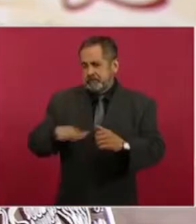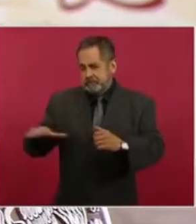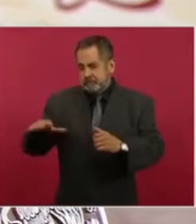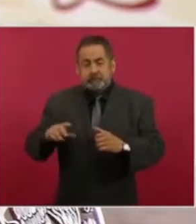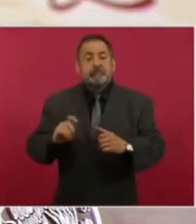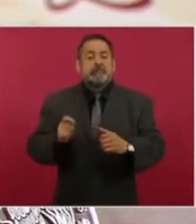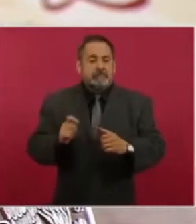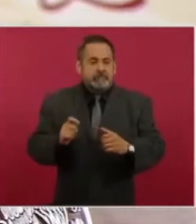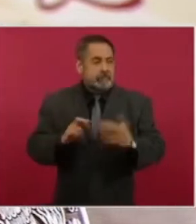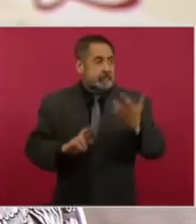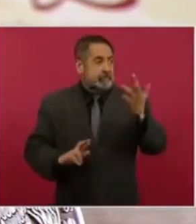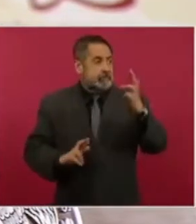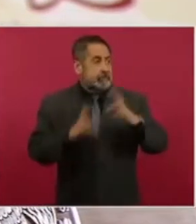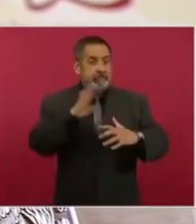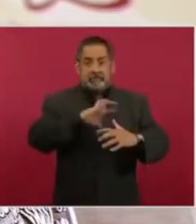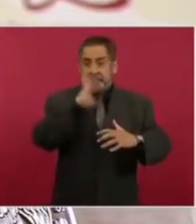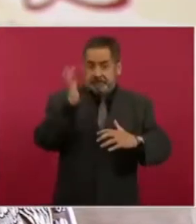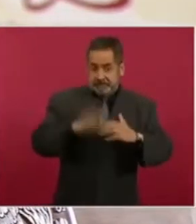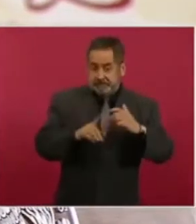como Quintana Roo,